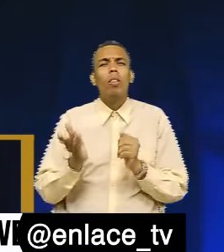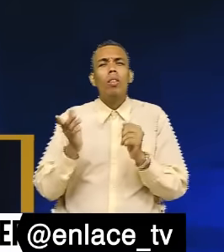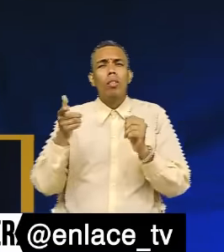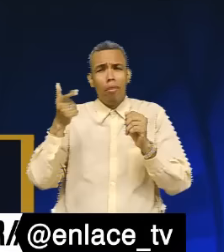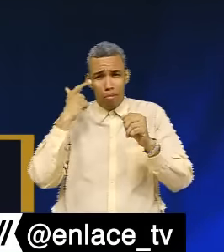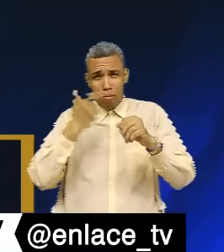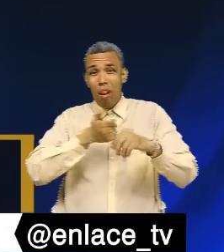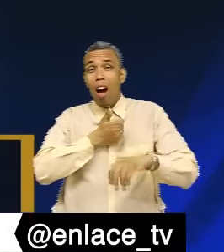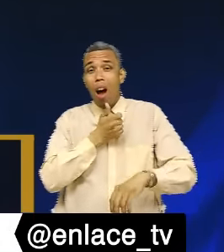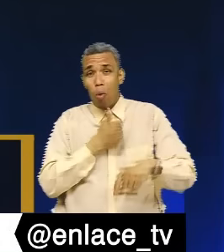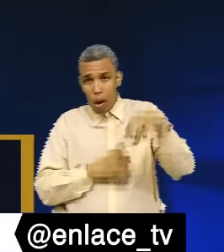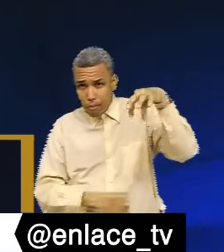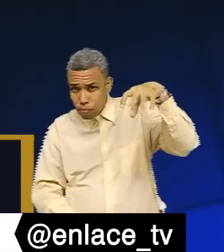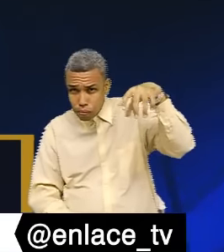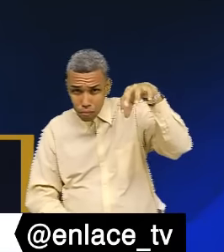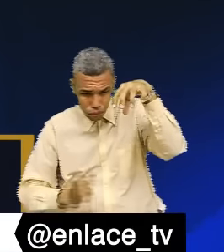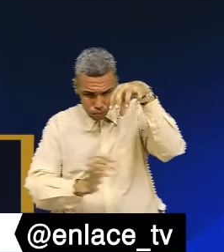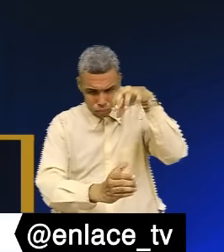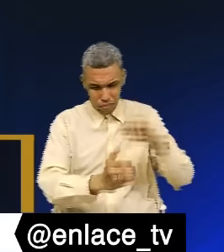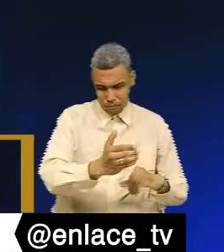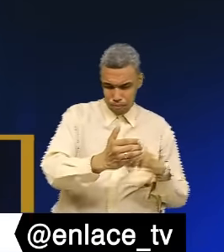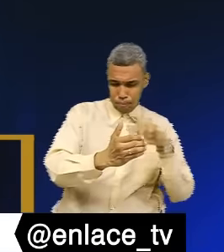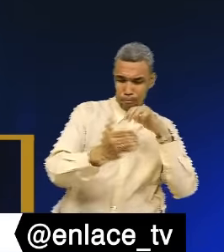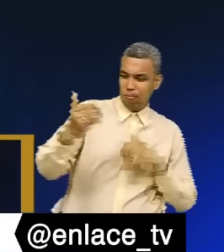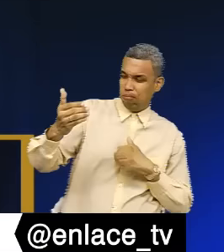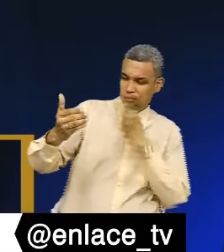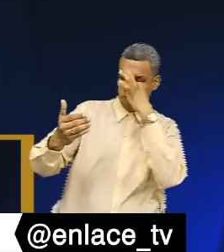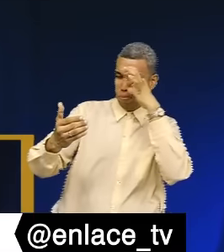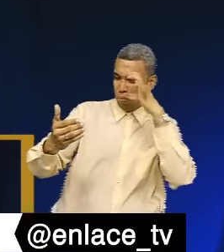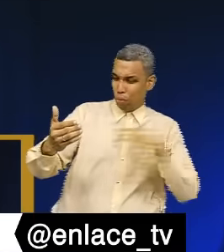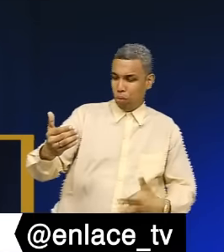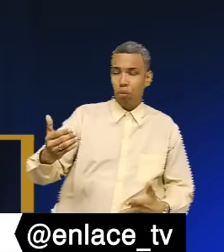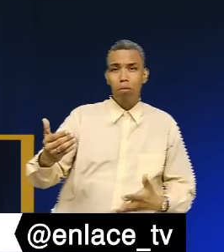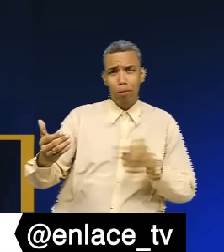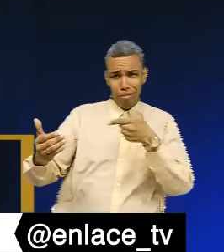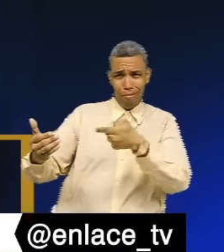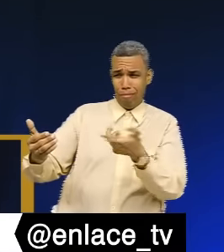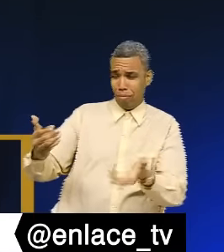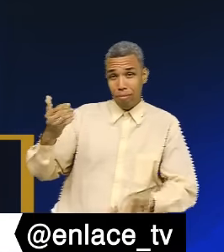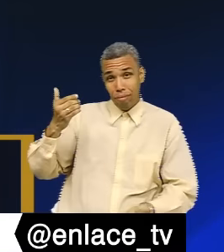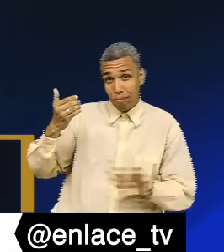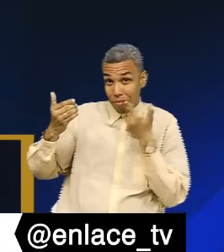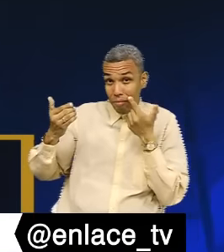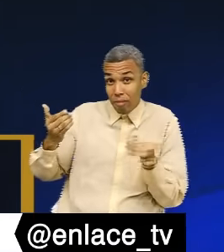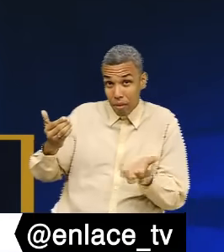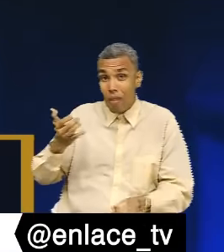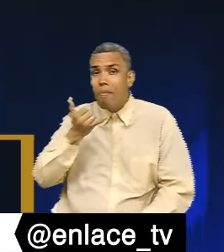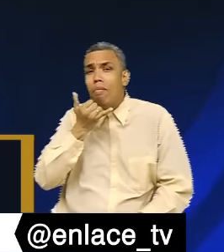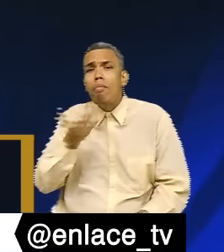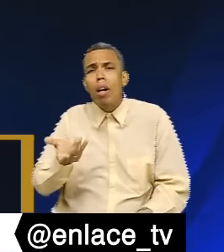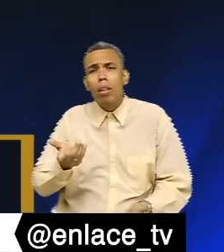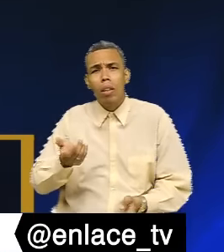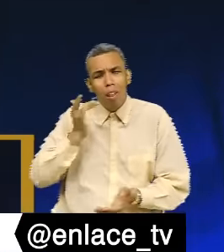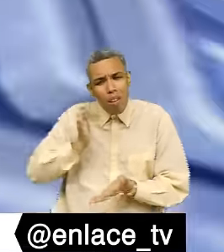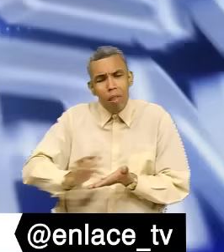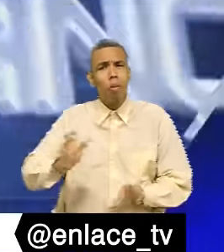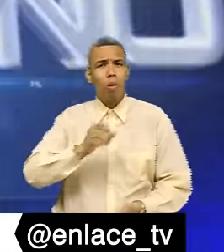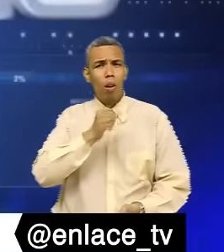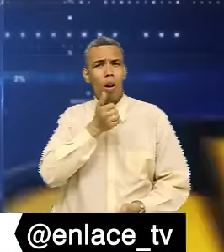de Barranca Bermeja. Denuncia el reportero que son una comunidad central pero que no se les tiene en cuenta y se pregunta, ¿será que no merecemos un mejor